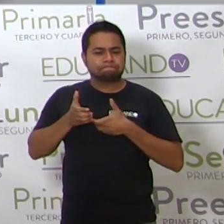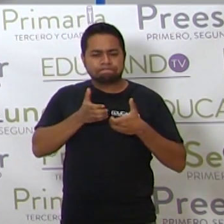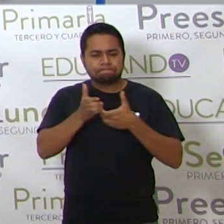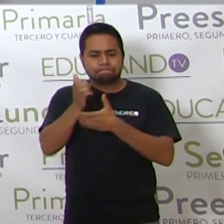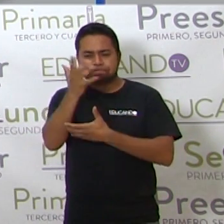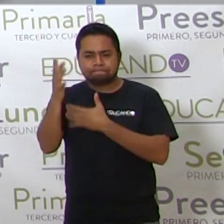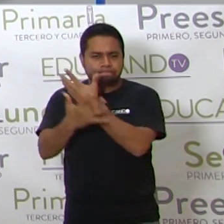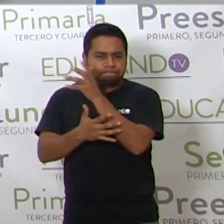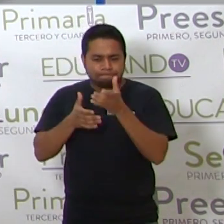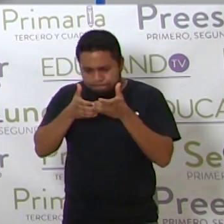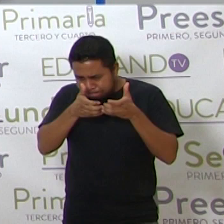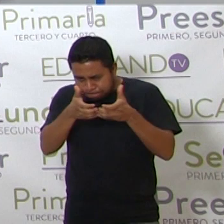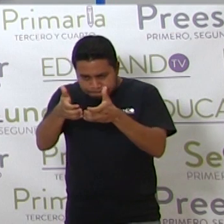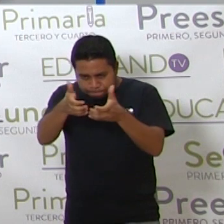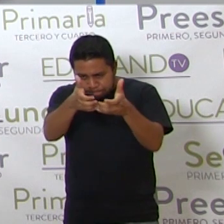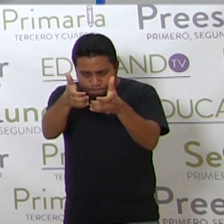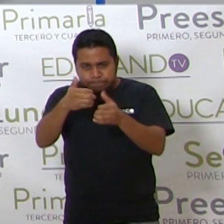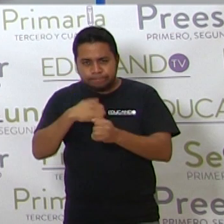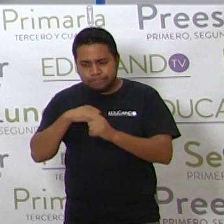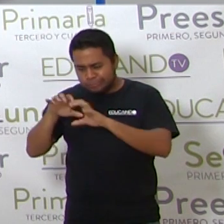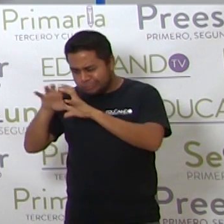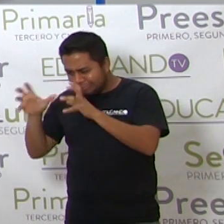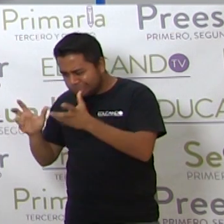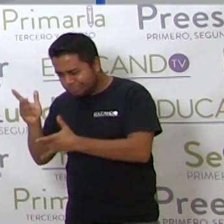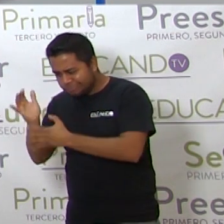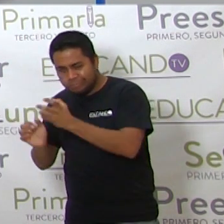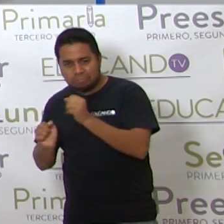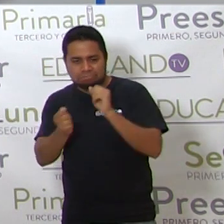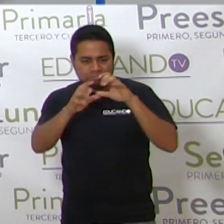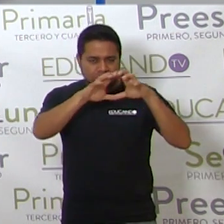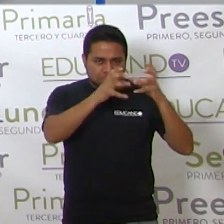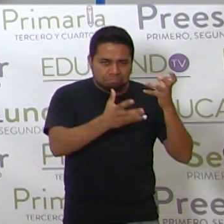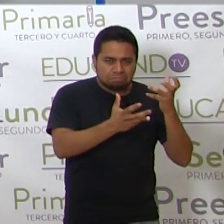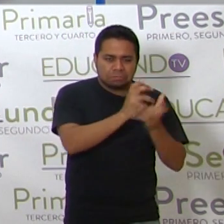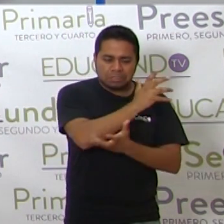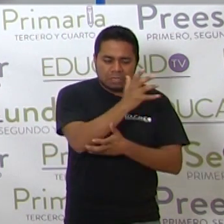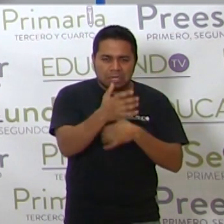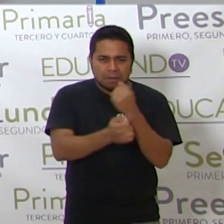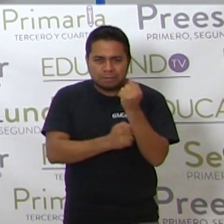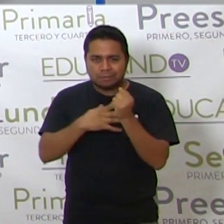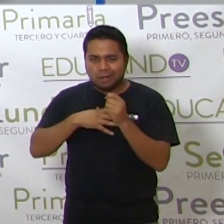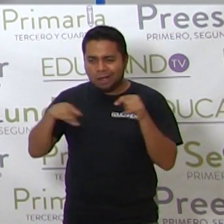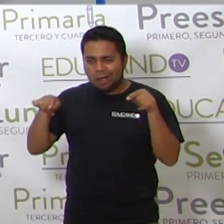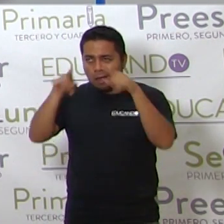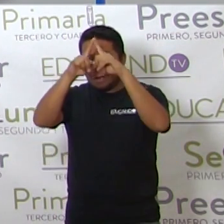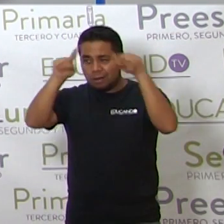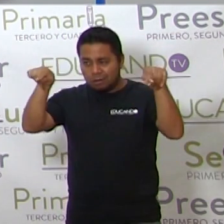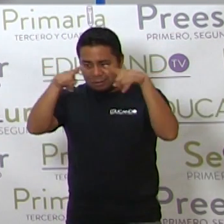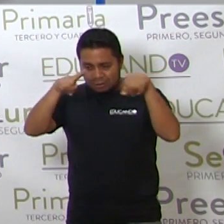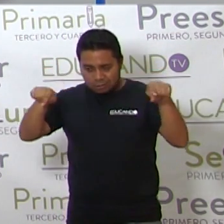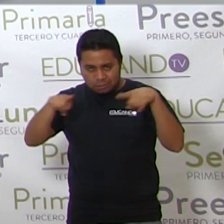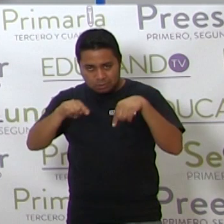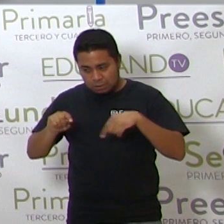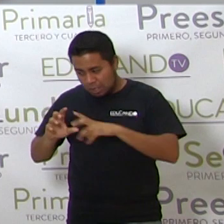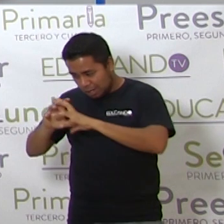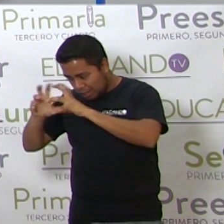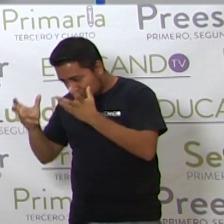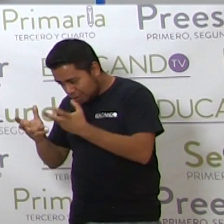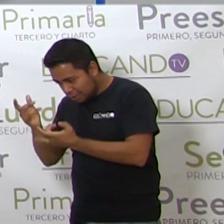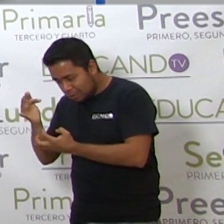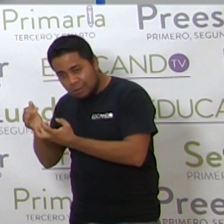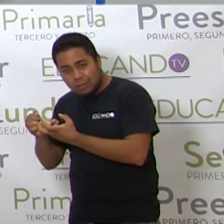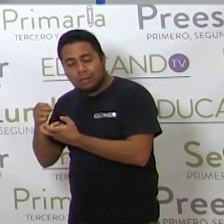árboles hay arbustos y grandes pinos algunos arbustos están llenos de flores que pueden